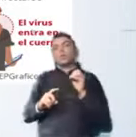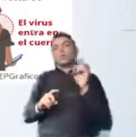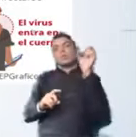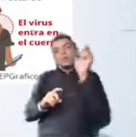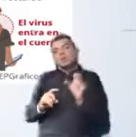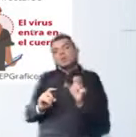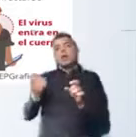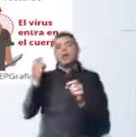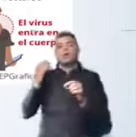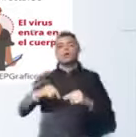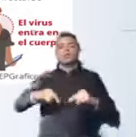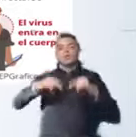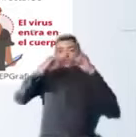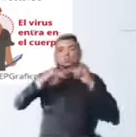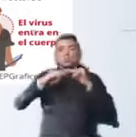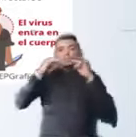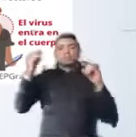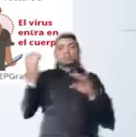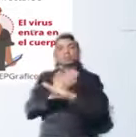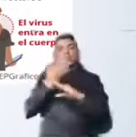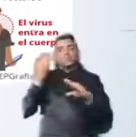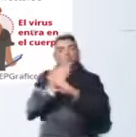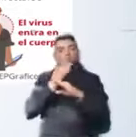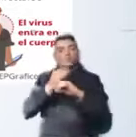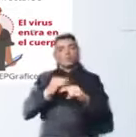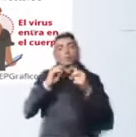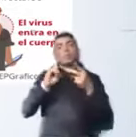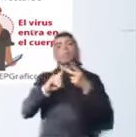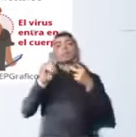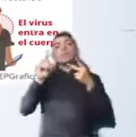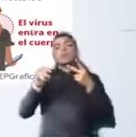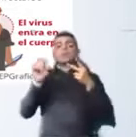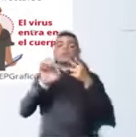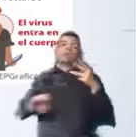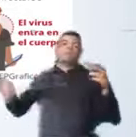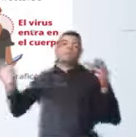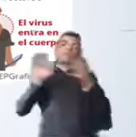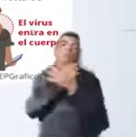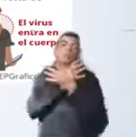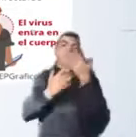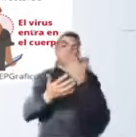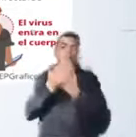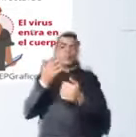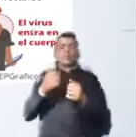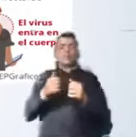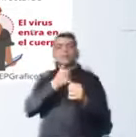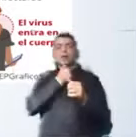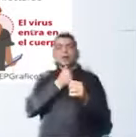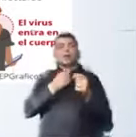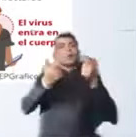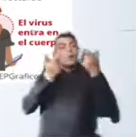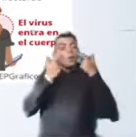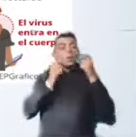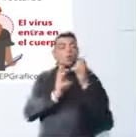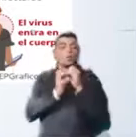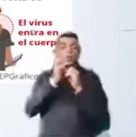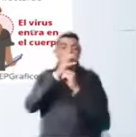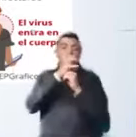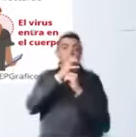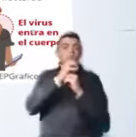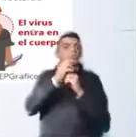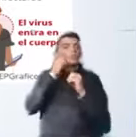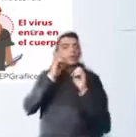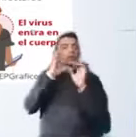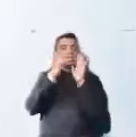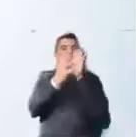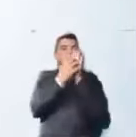respiratorios, etcétera, pero sobre todo lo importante es lavarnos las manos, ¿listo? Y como dice ahí en la imagen, intentar evitar